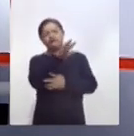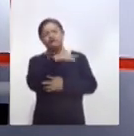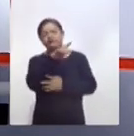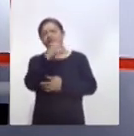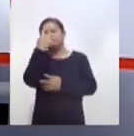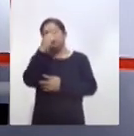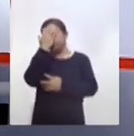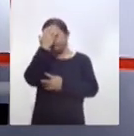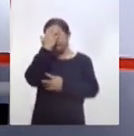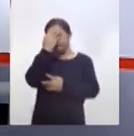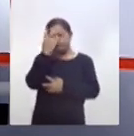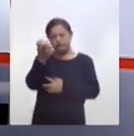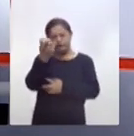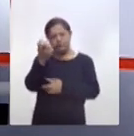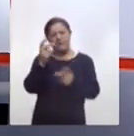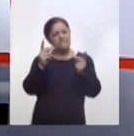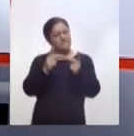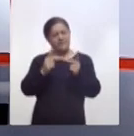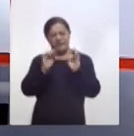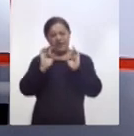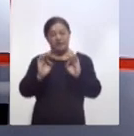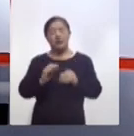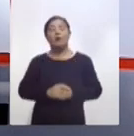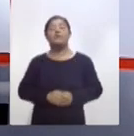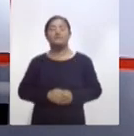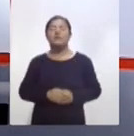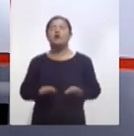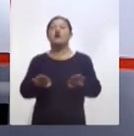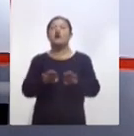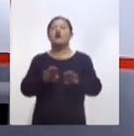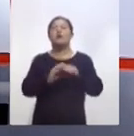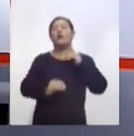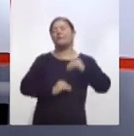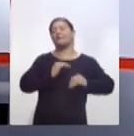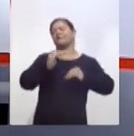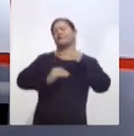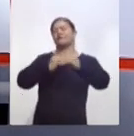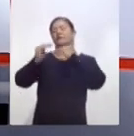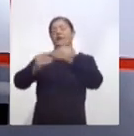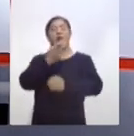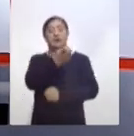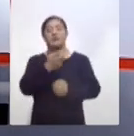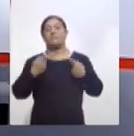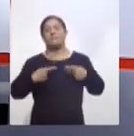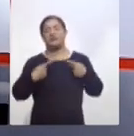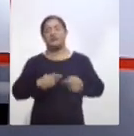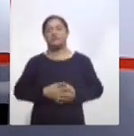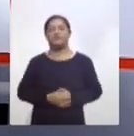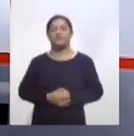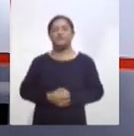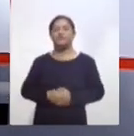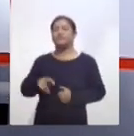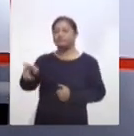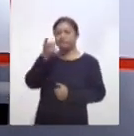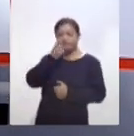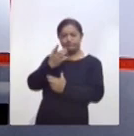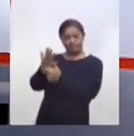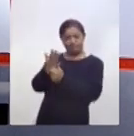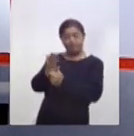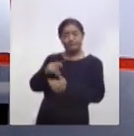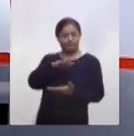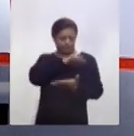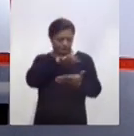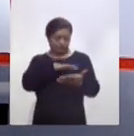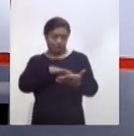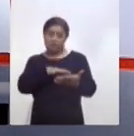conocer efectivamente cuál es la evolución, el avance que tienen estas personas. Dice, hay que poner